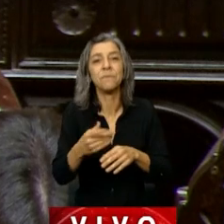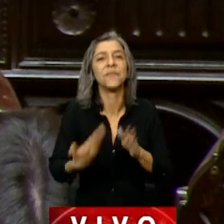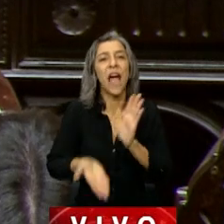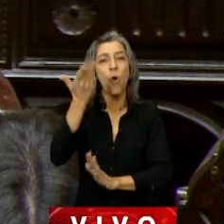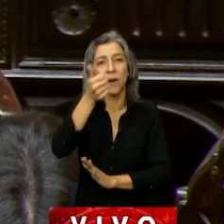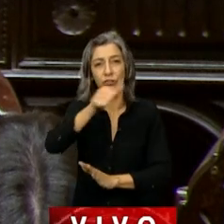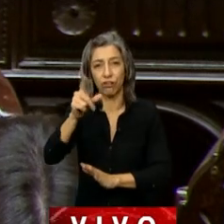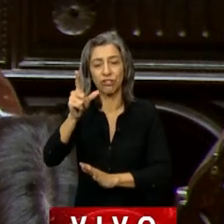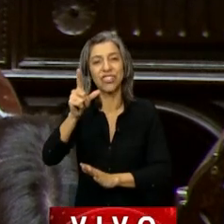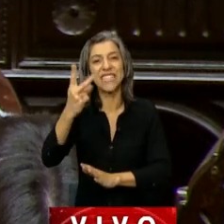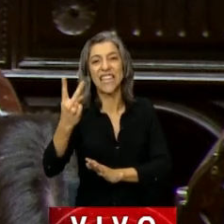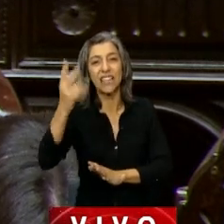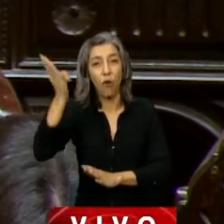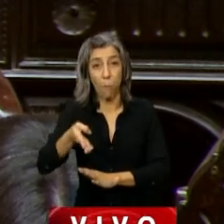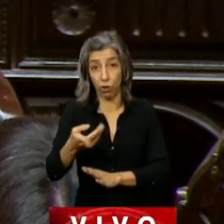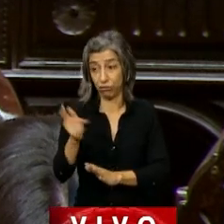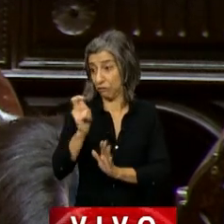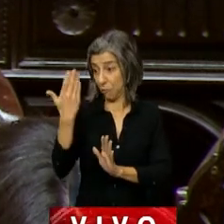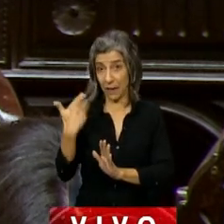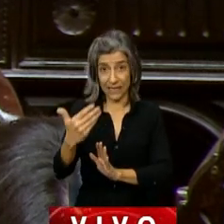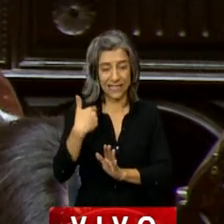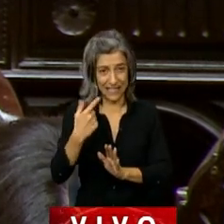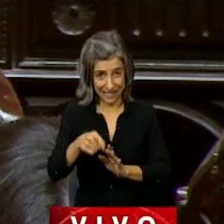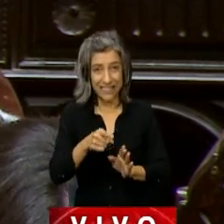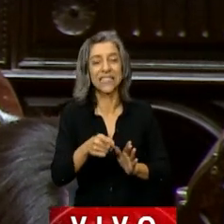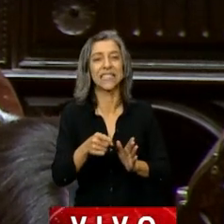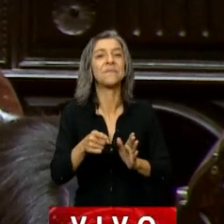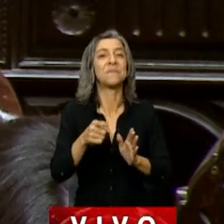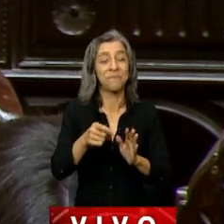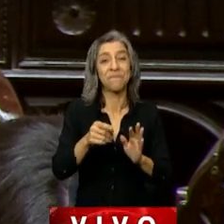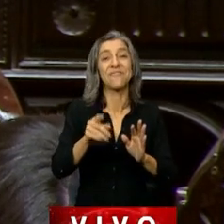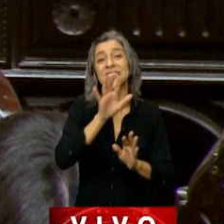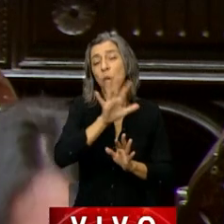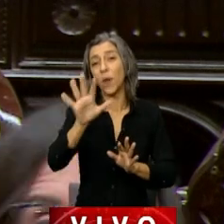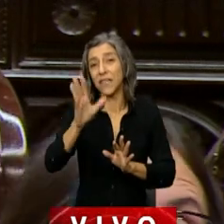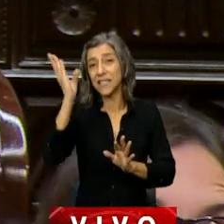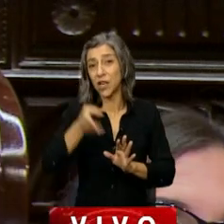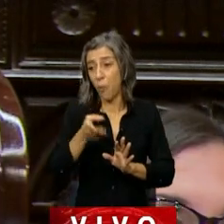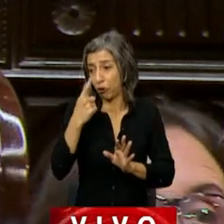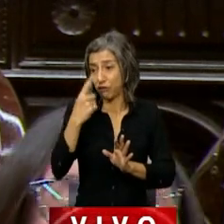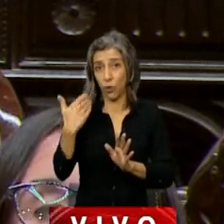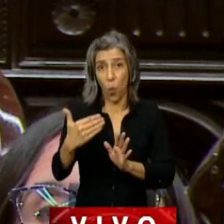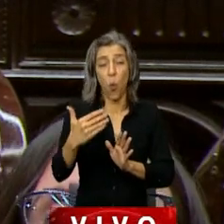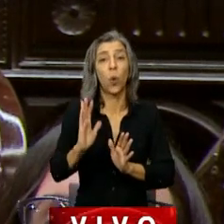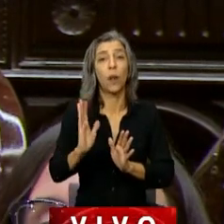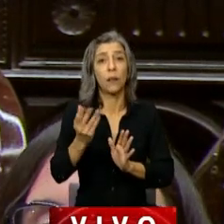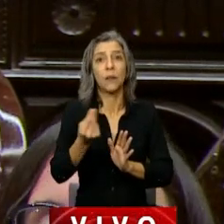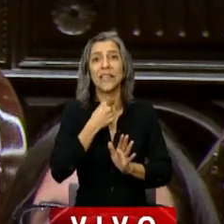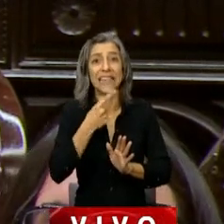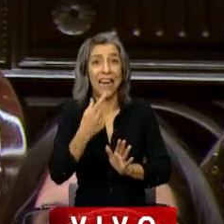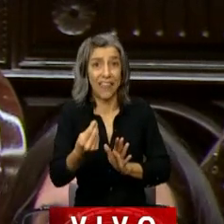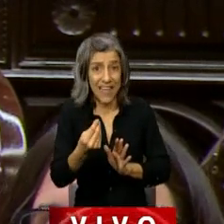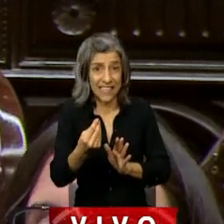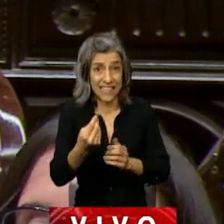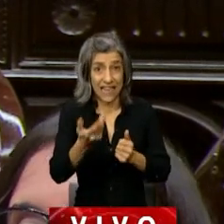La canasta básica total trepó un 55%. Y eso quiere decir,